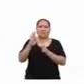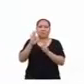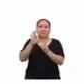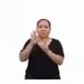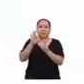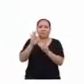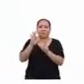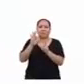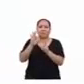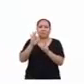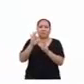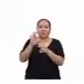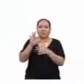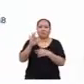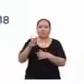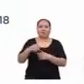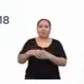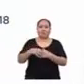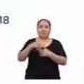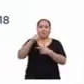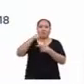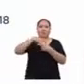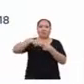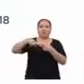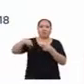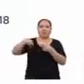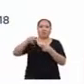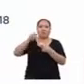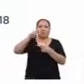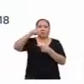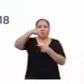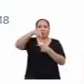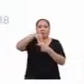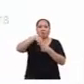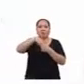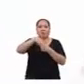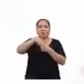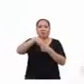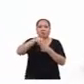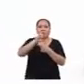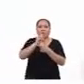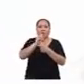entre n minúscula, que es 0,18.